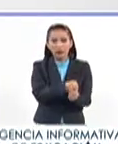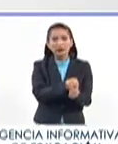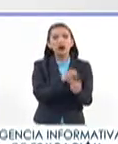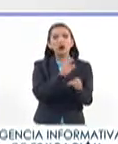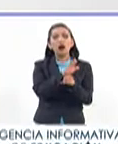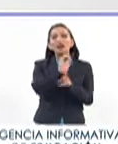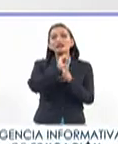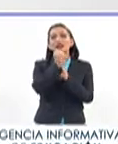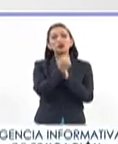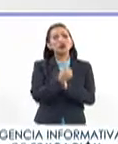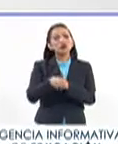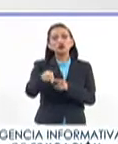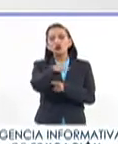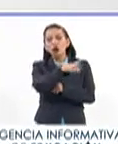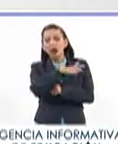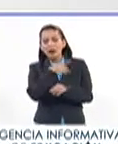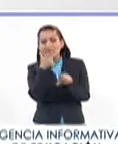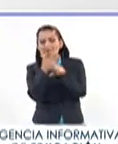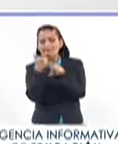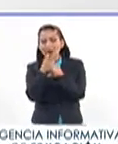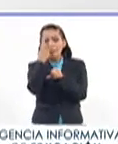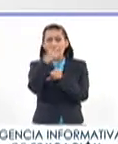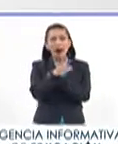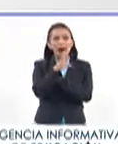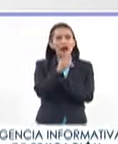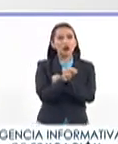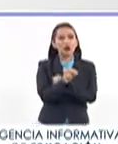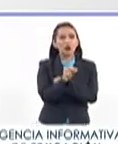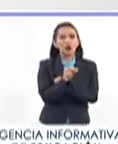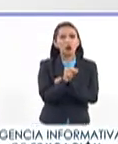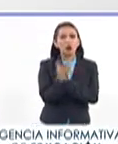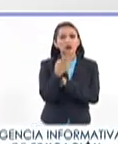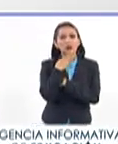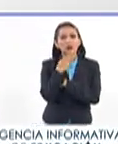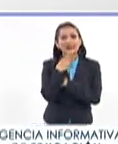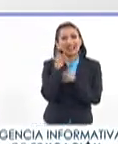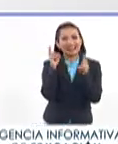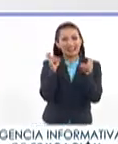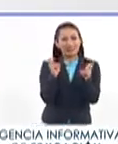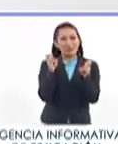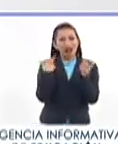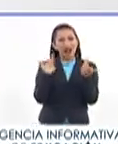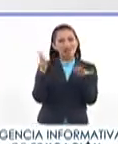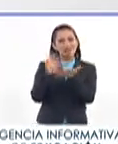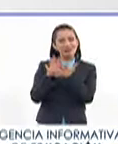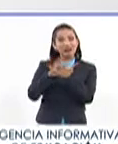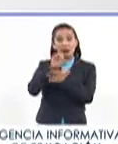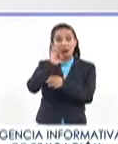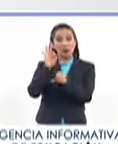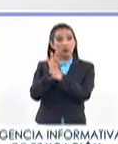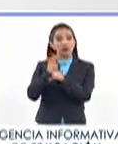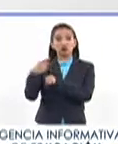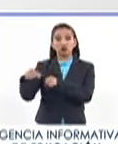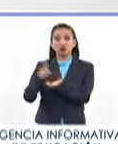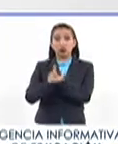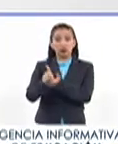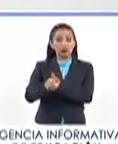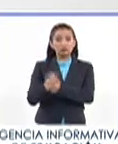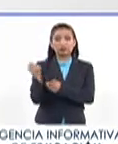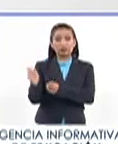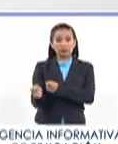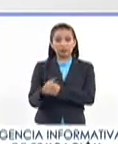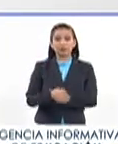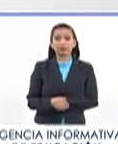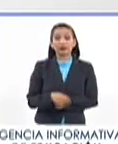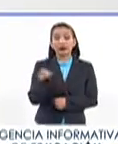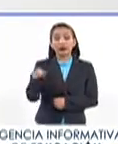qué situaciones están los chicos para que no solamente se aplique un tema penal, sino también una protección integral de sus derechos. ¿Qué quiere decir